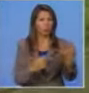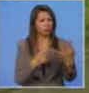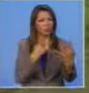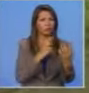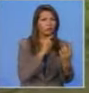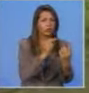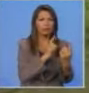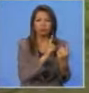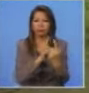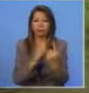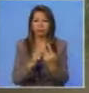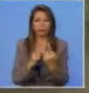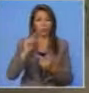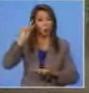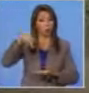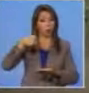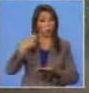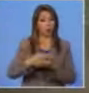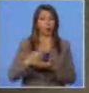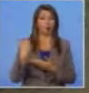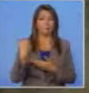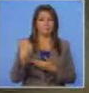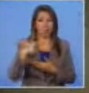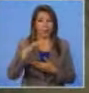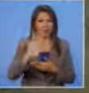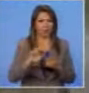Guayas es la provincia que acumula mayor